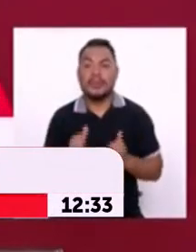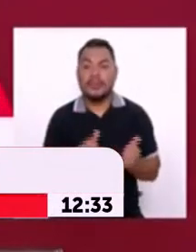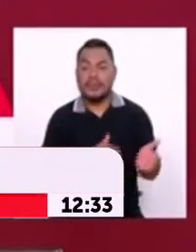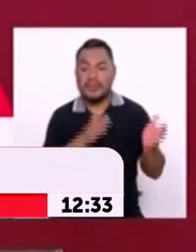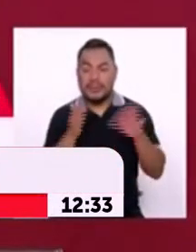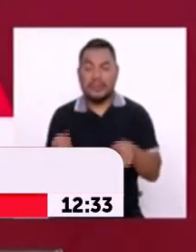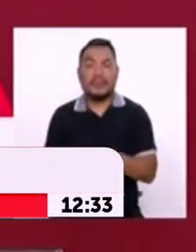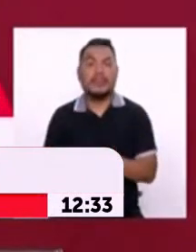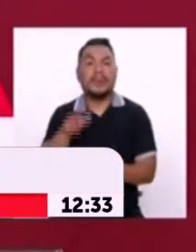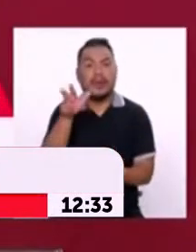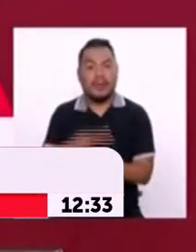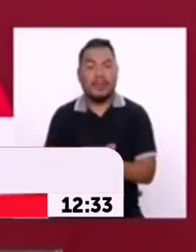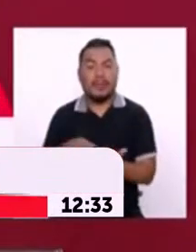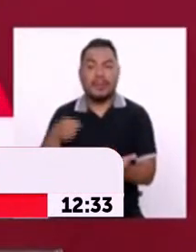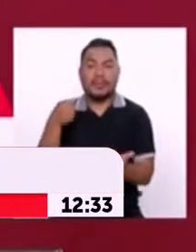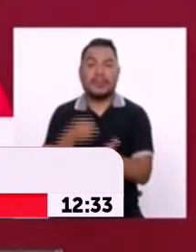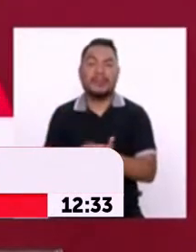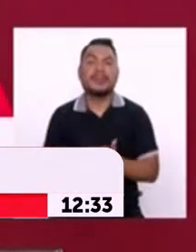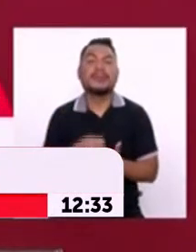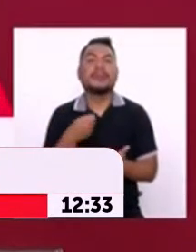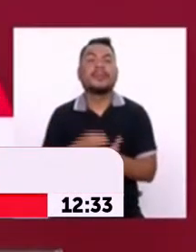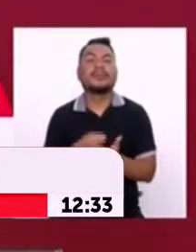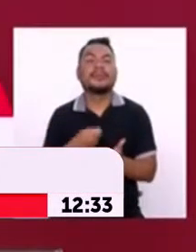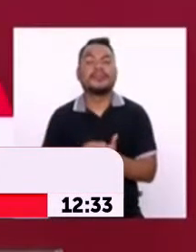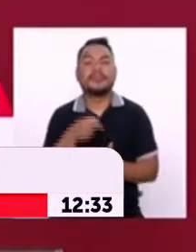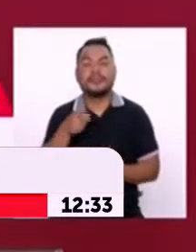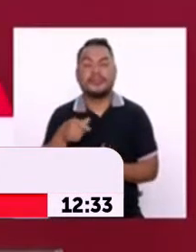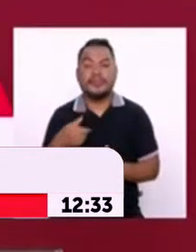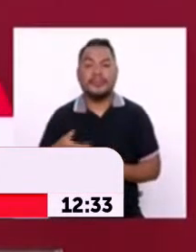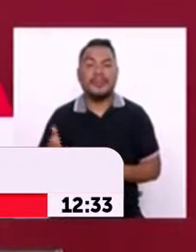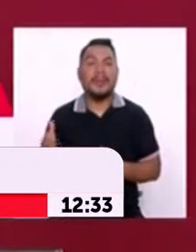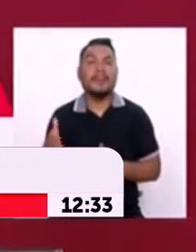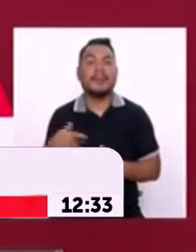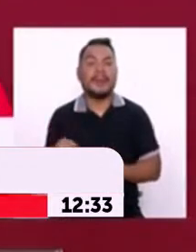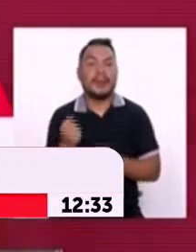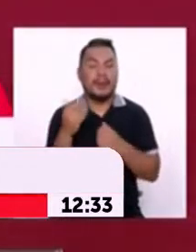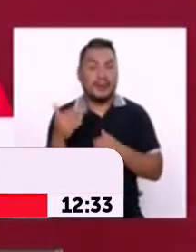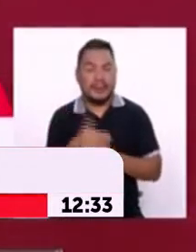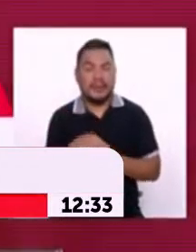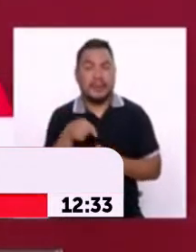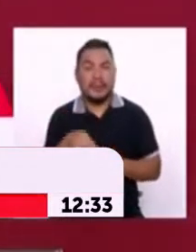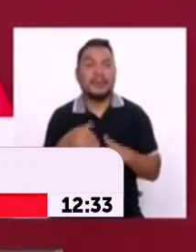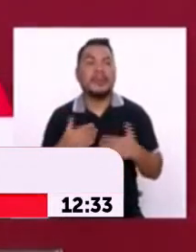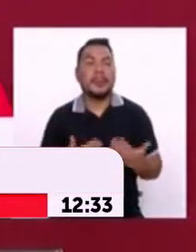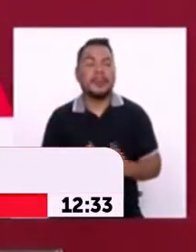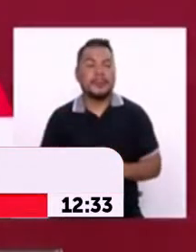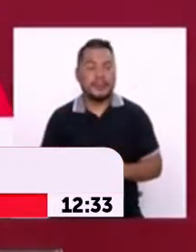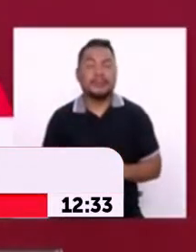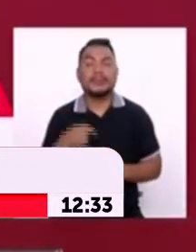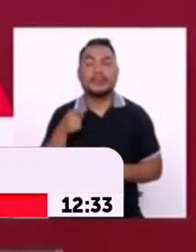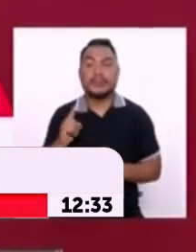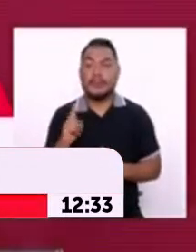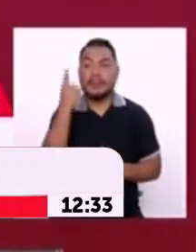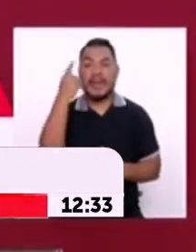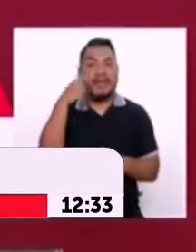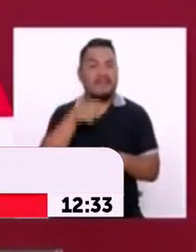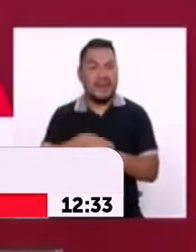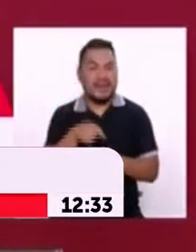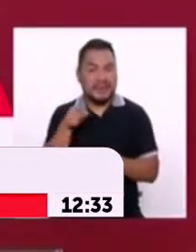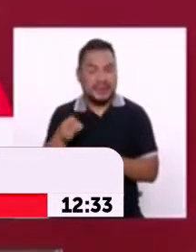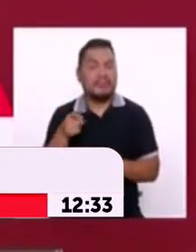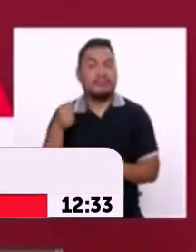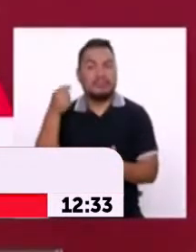otro lado, se aprobó la entrega del bono del pescador artesanal. Esta fue la primera